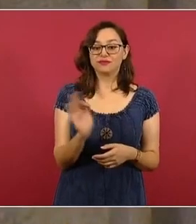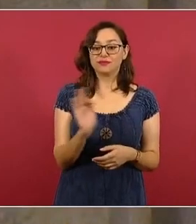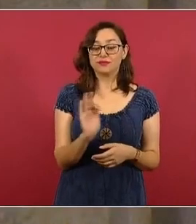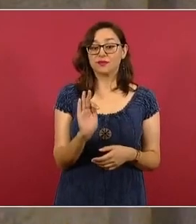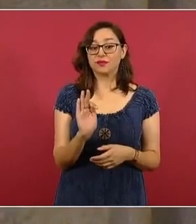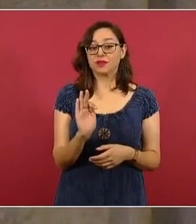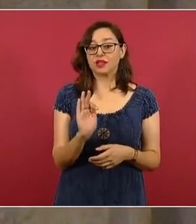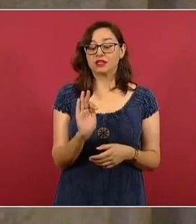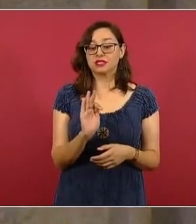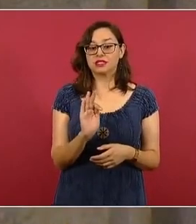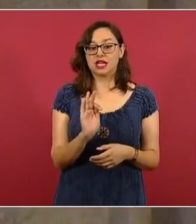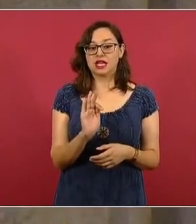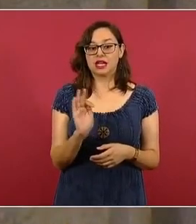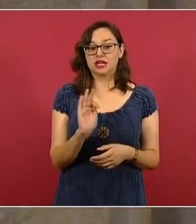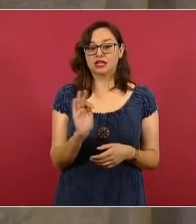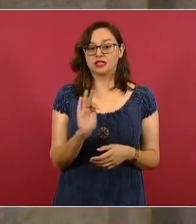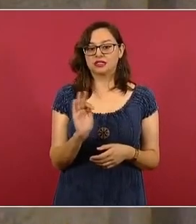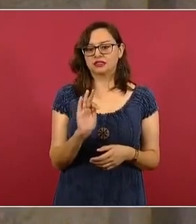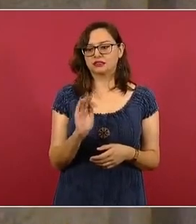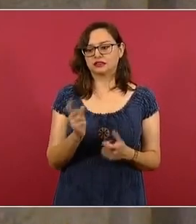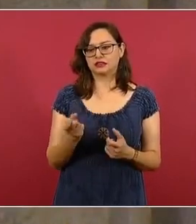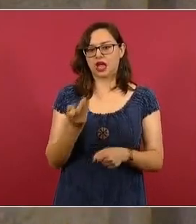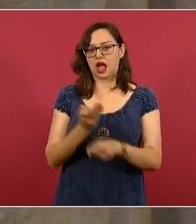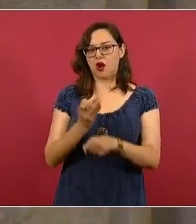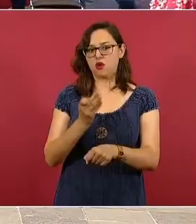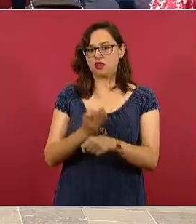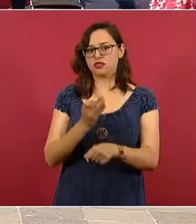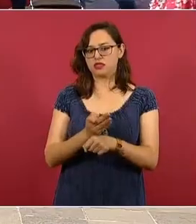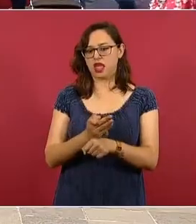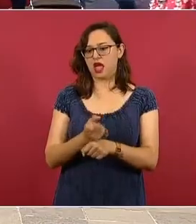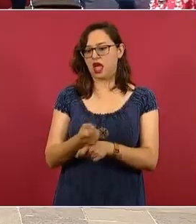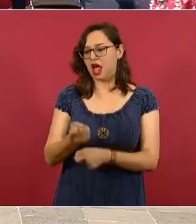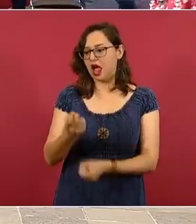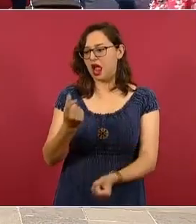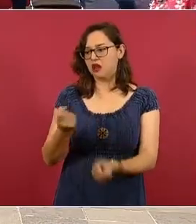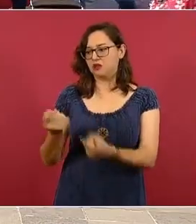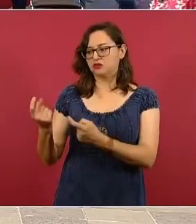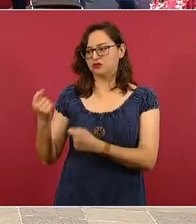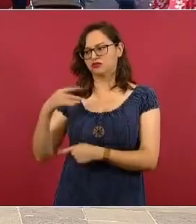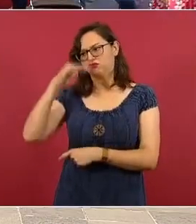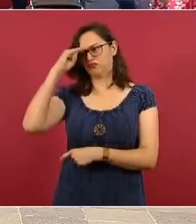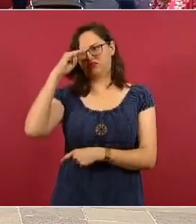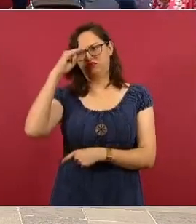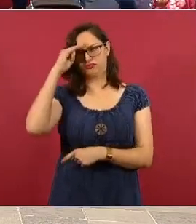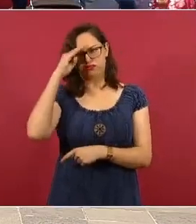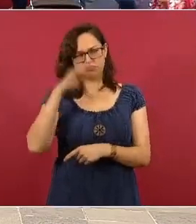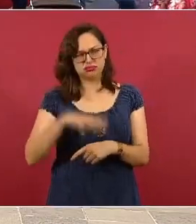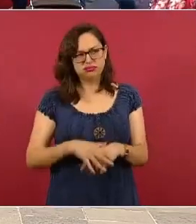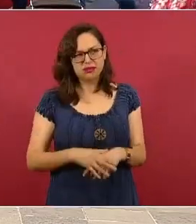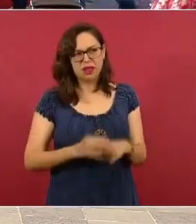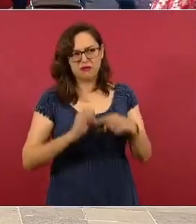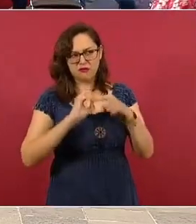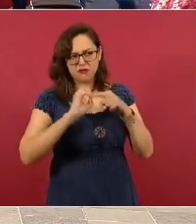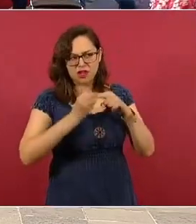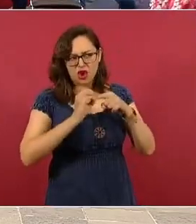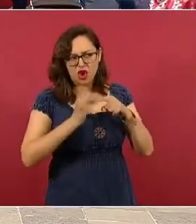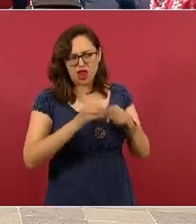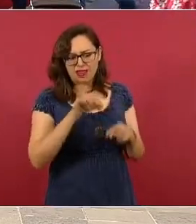vender al precio de garantía, en el caso del frijol a 16 pesos el